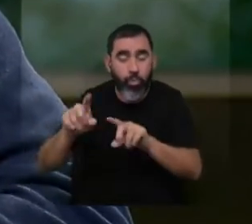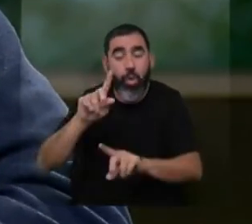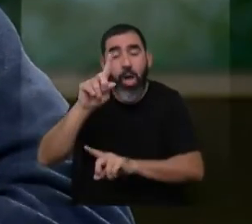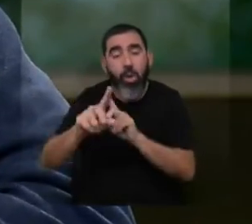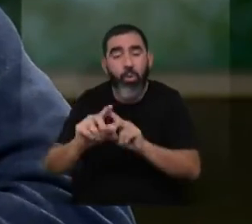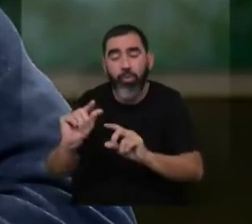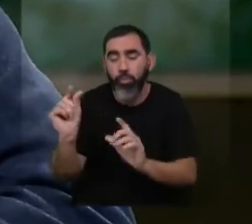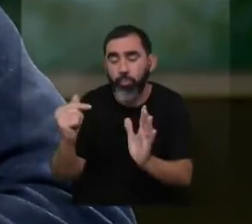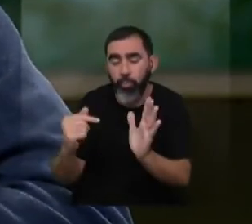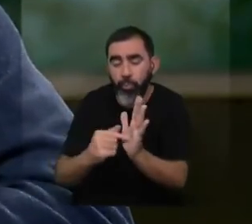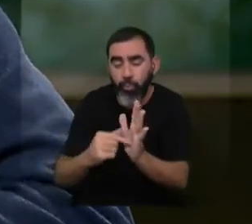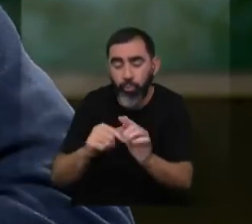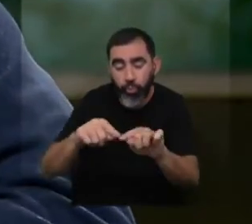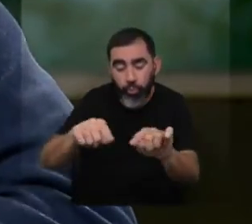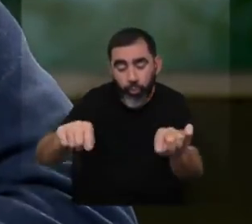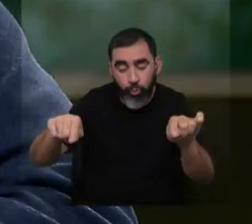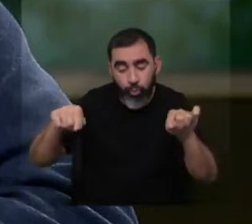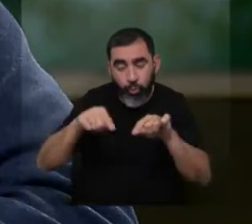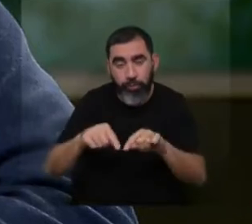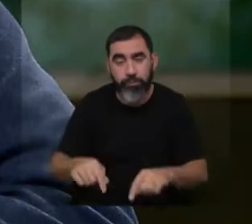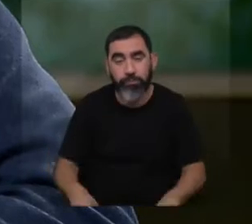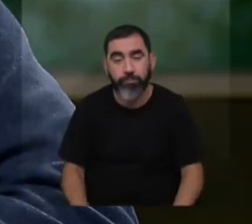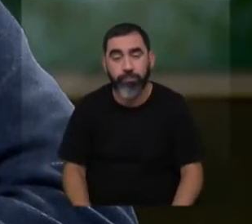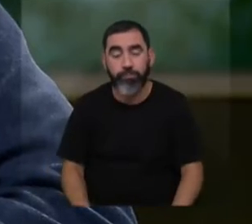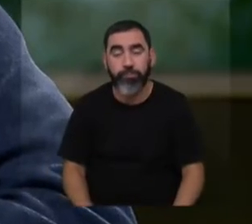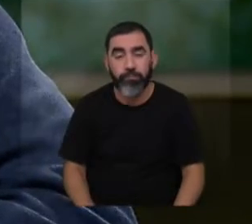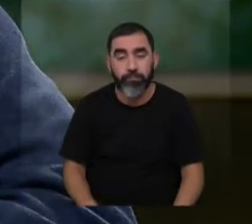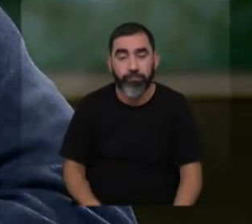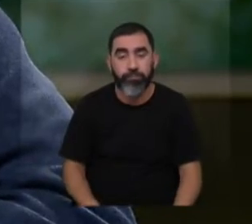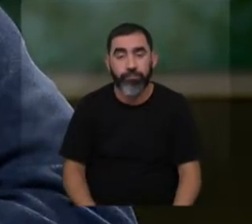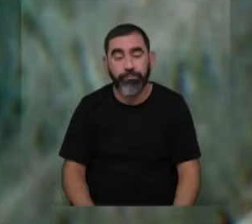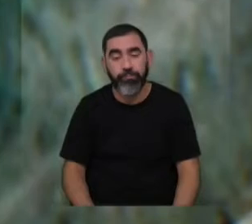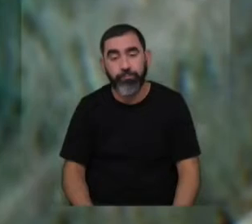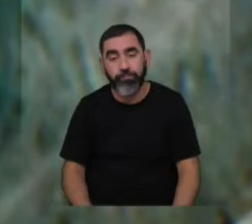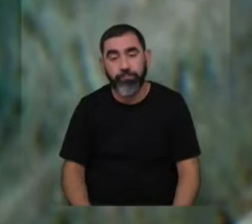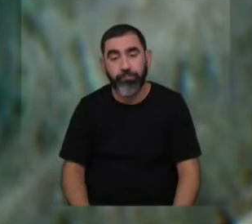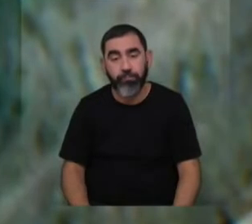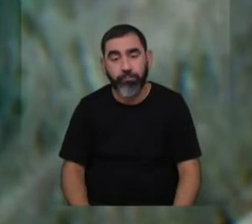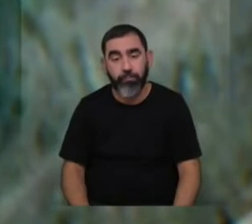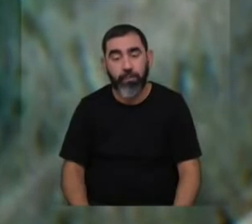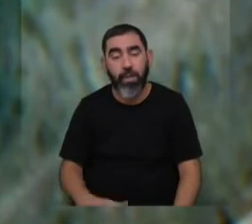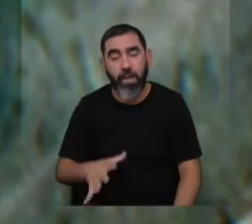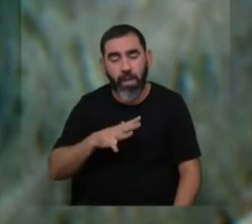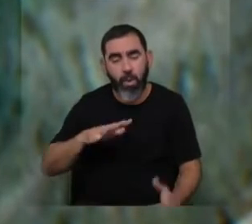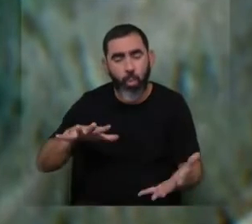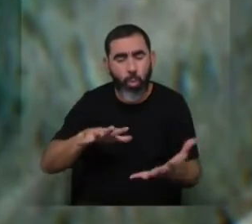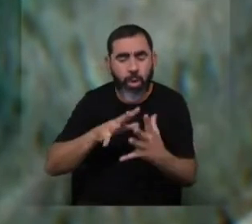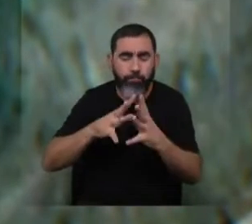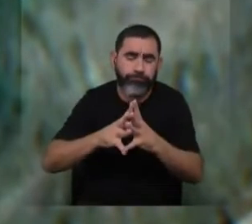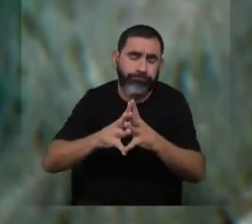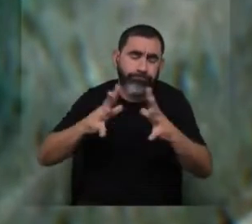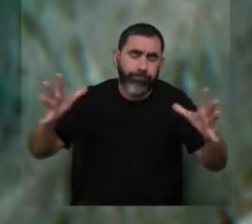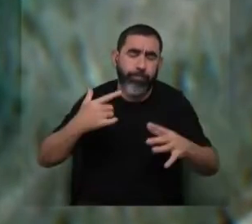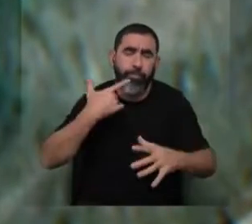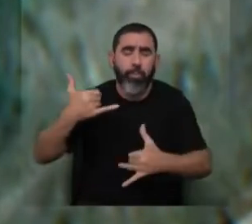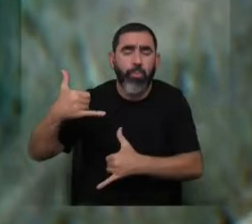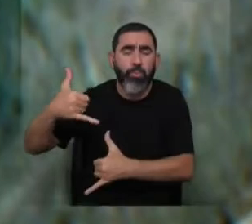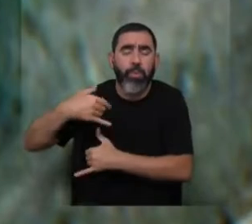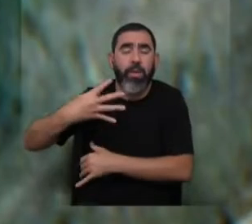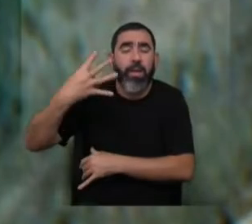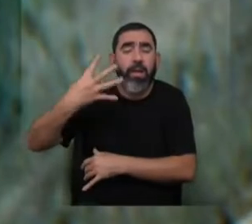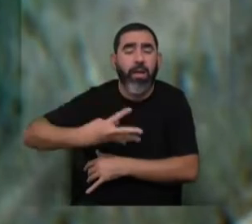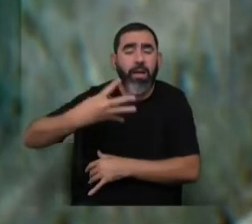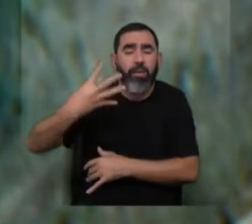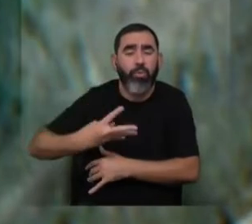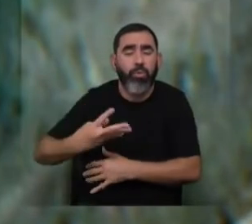intervenciones más puntuales, pero todos ya han sido intervenidos. Hay lugares enormes como el Batallón 14.